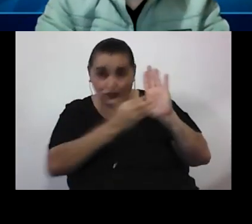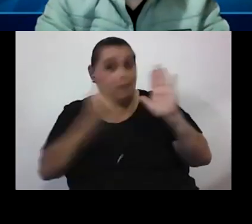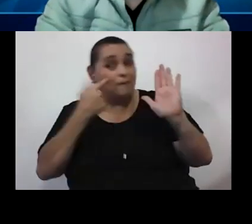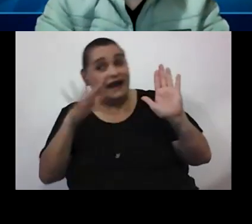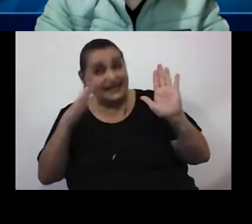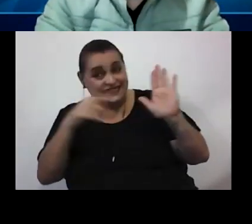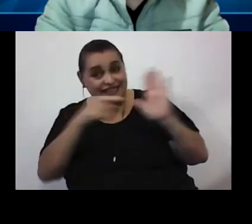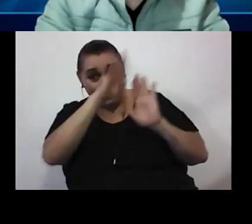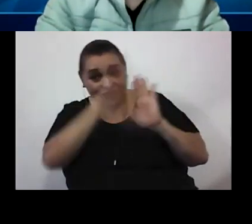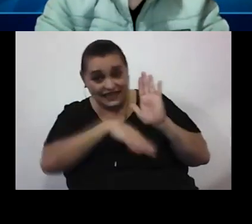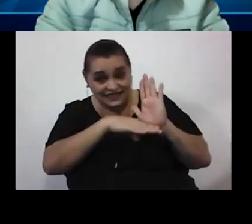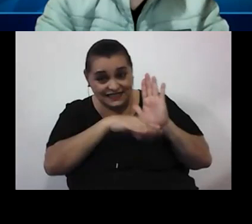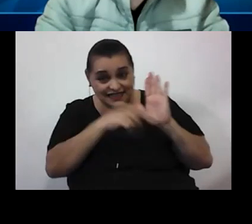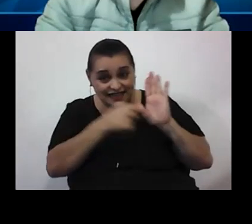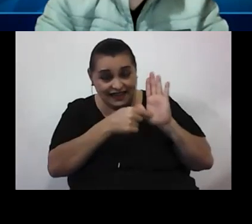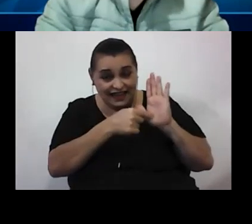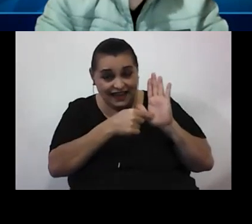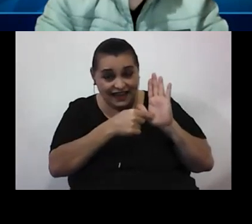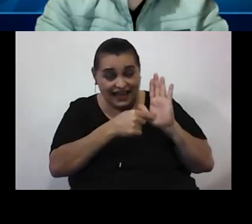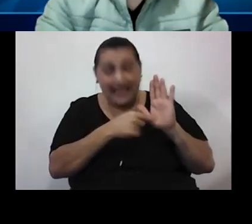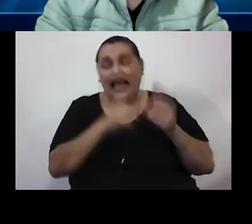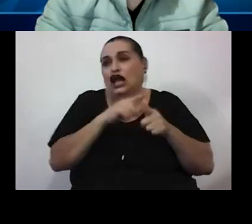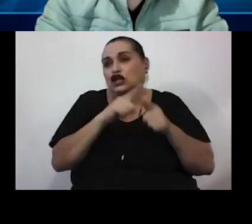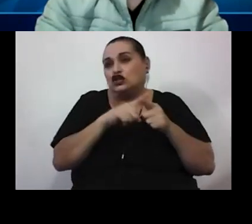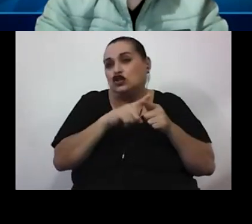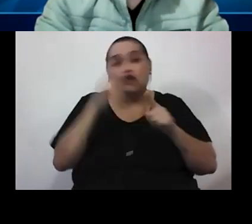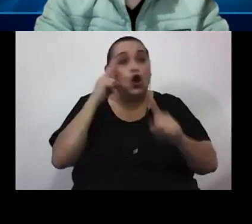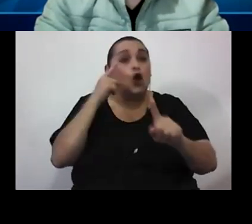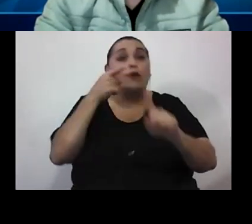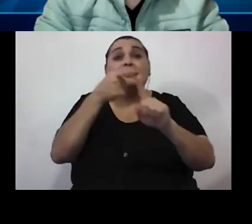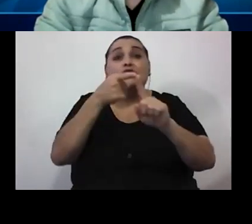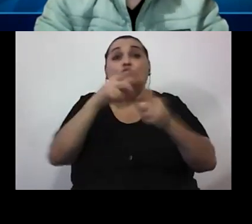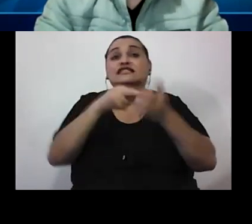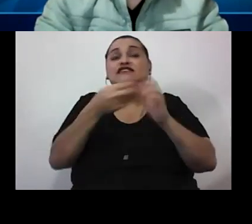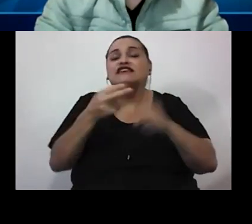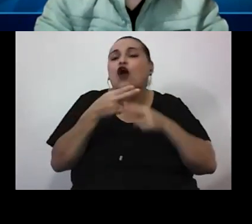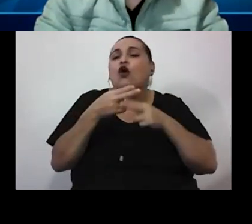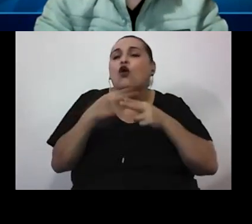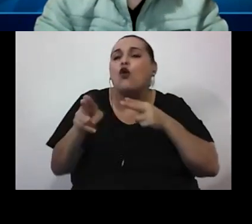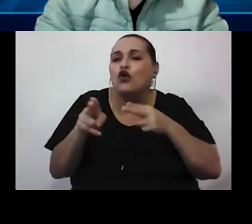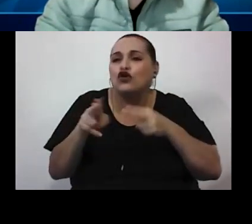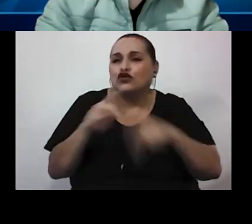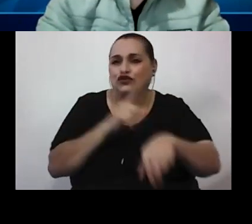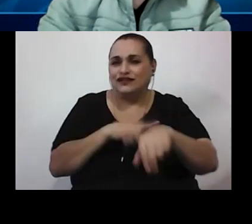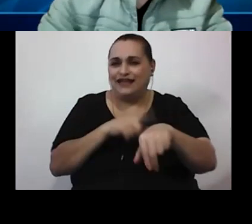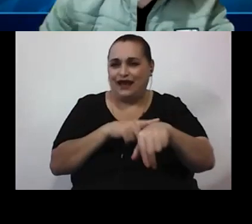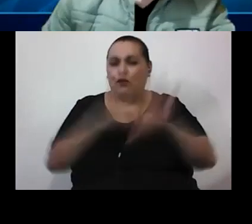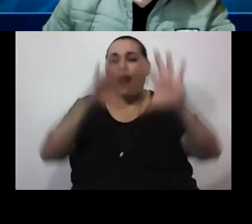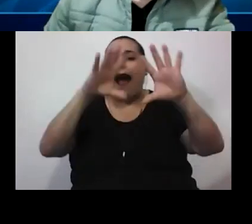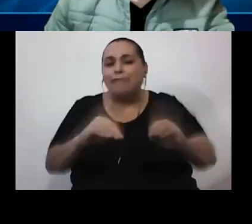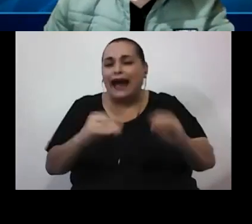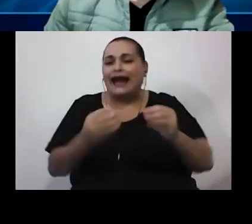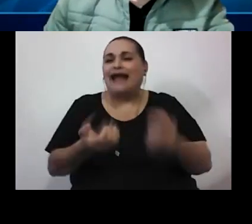lista, bueno, sin duda tus objetivos fueron de corto plazo. El momento, el apague incendios